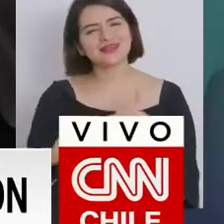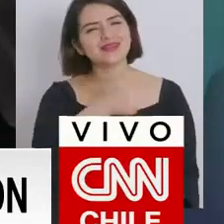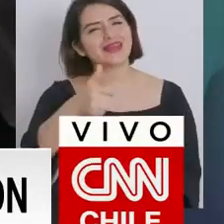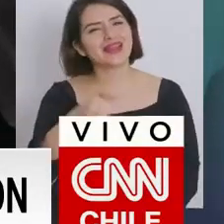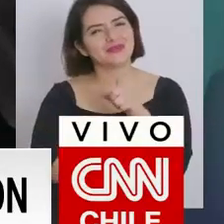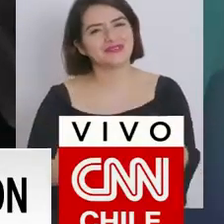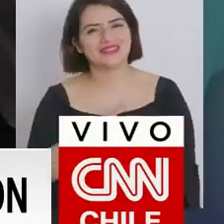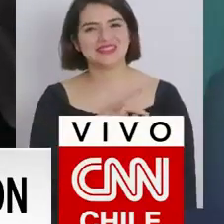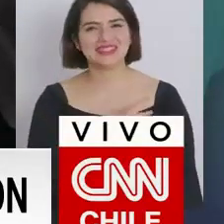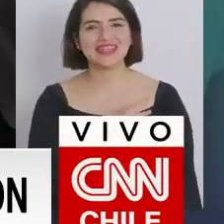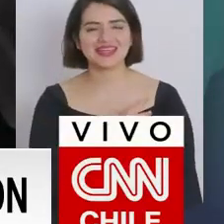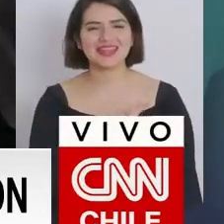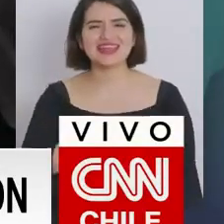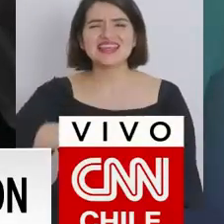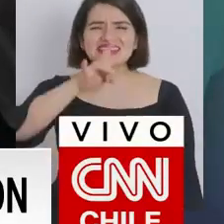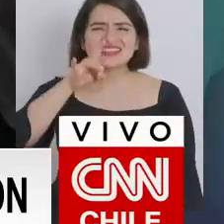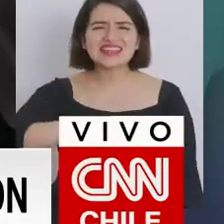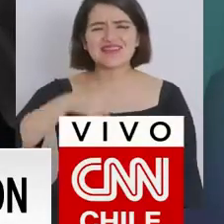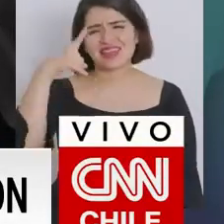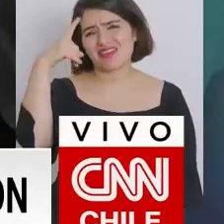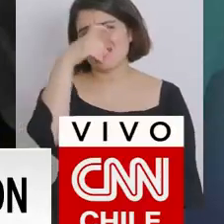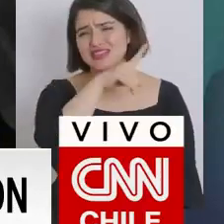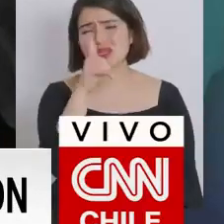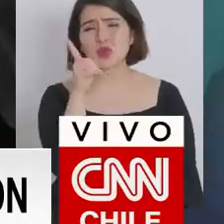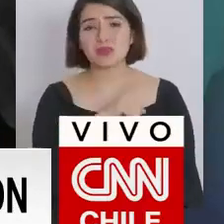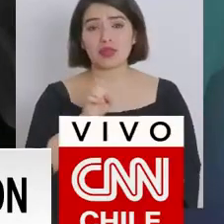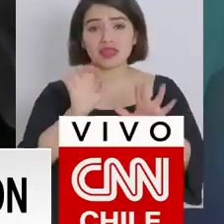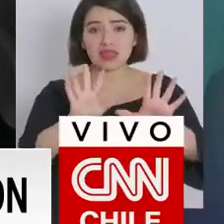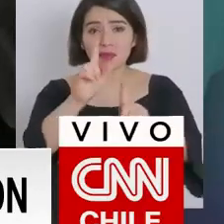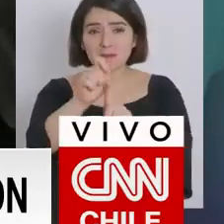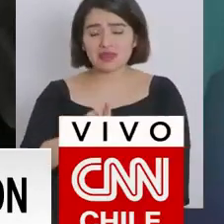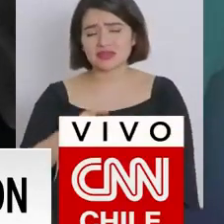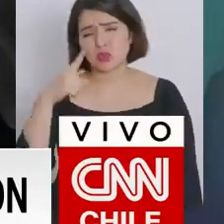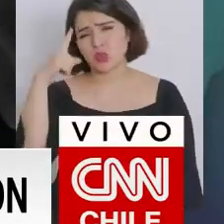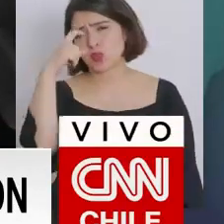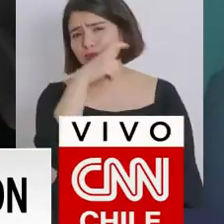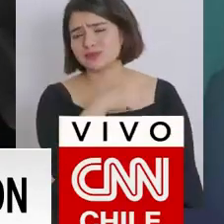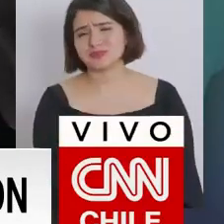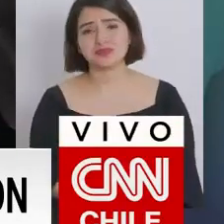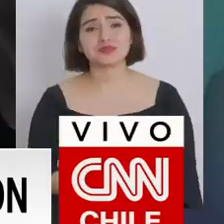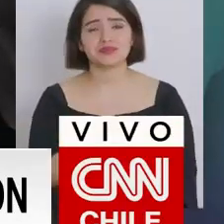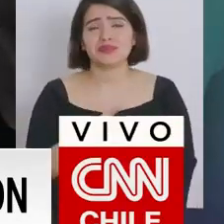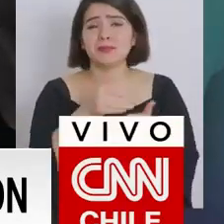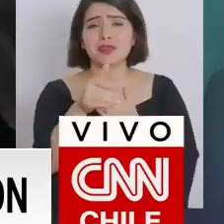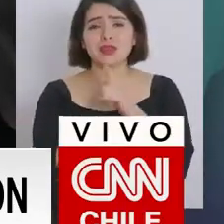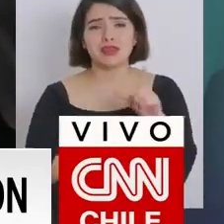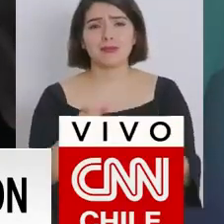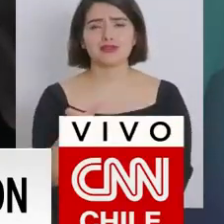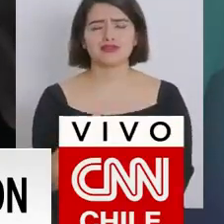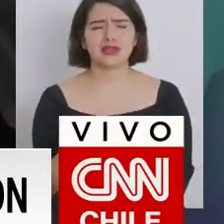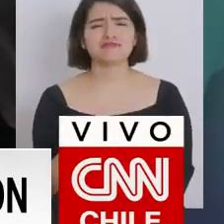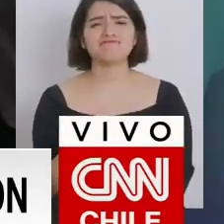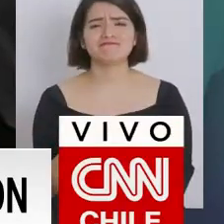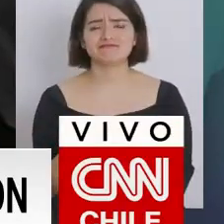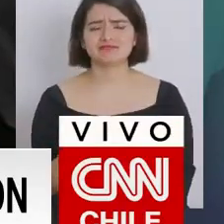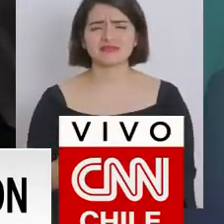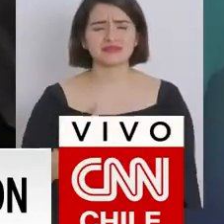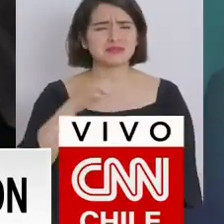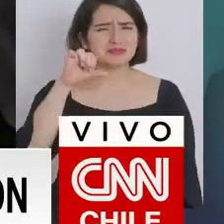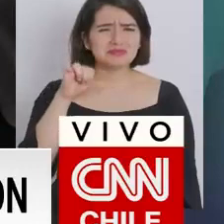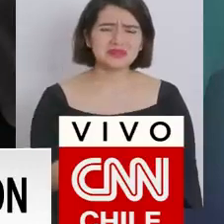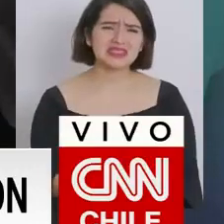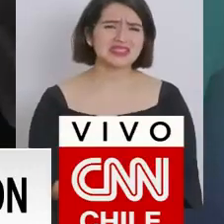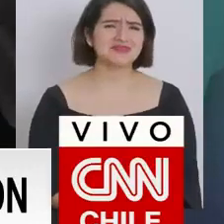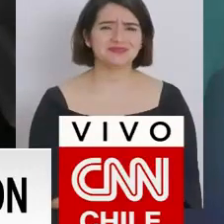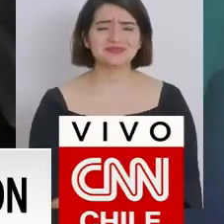chilenos. Sabemos lo difícil que han sido los últimos 10 meses, en donde millones de personas lo han pasado pésimo.